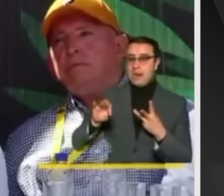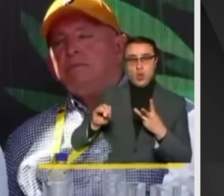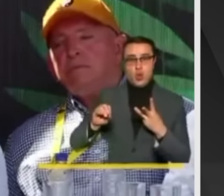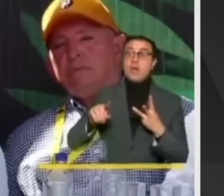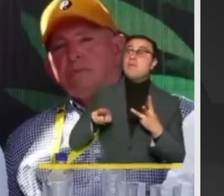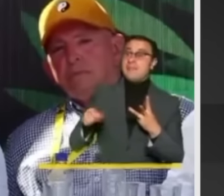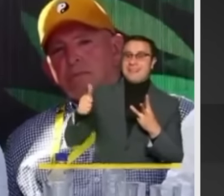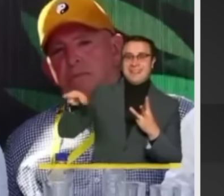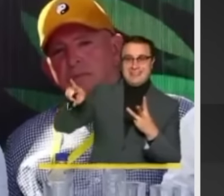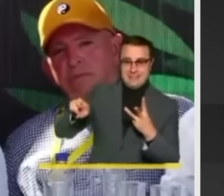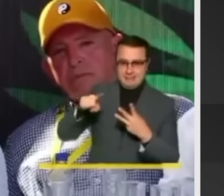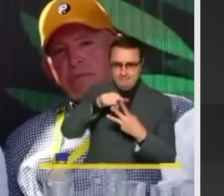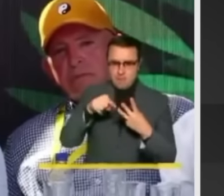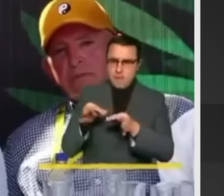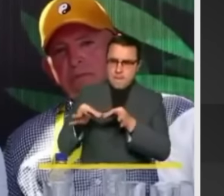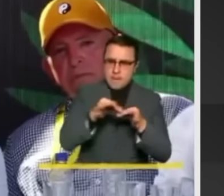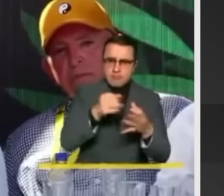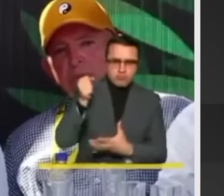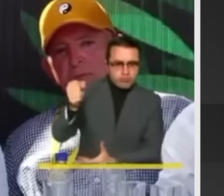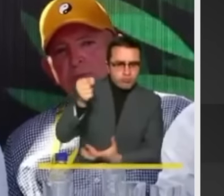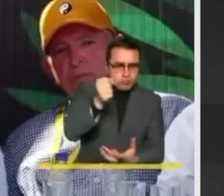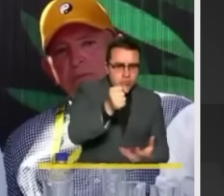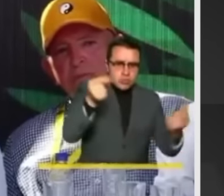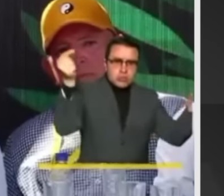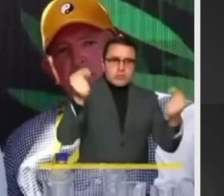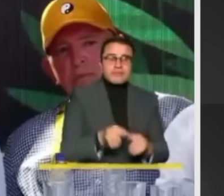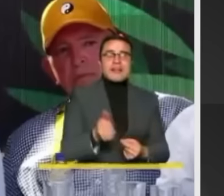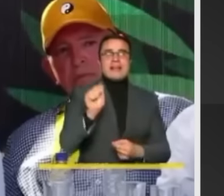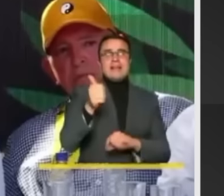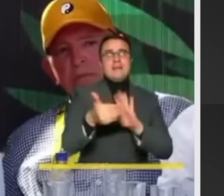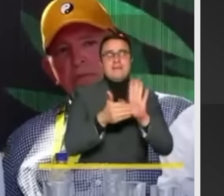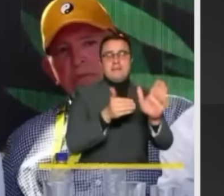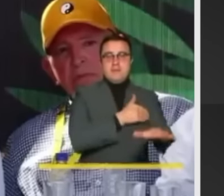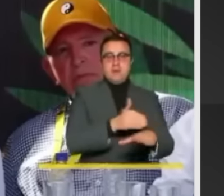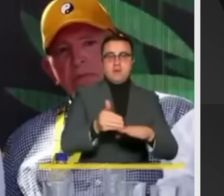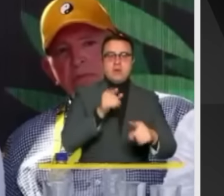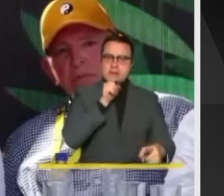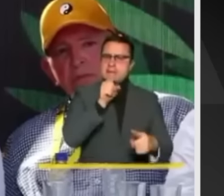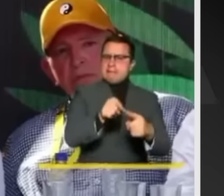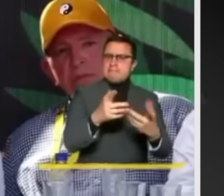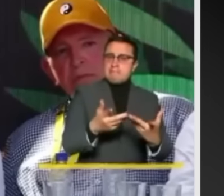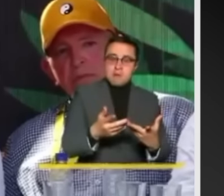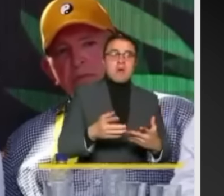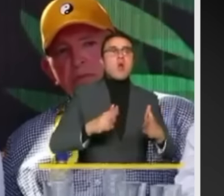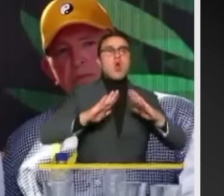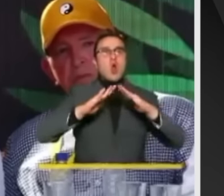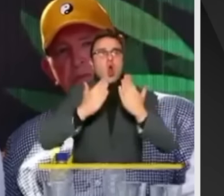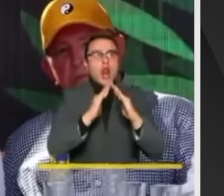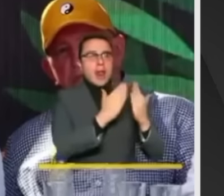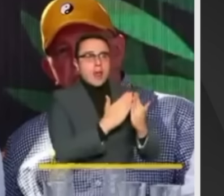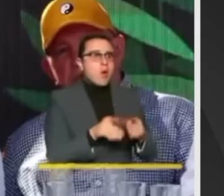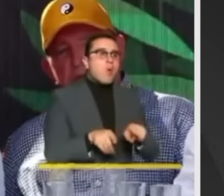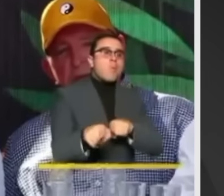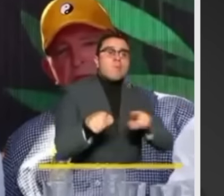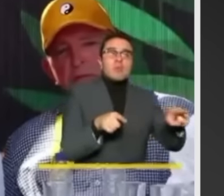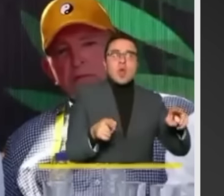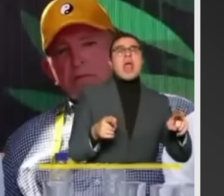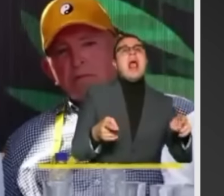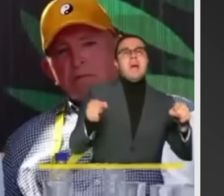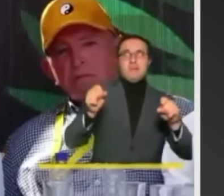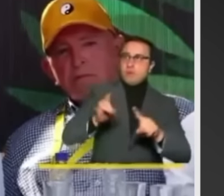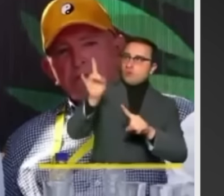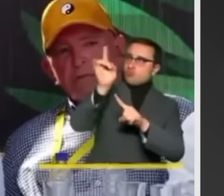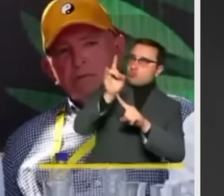una inversión alrededor de los 10 mil millones, que implica que la conectividad de las escuelas, pero también